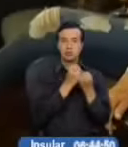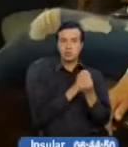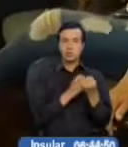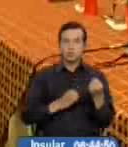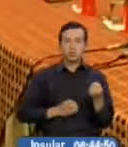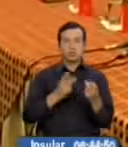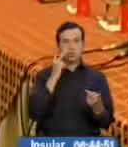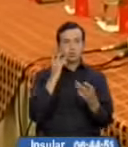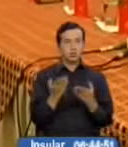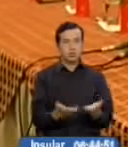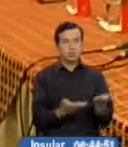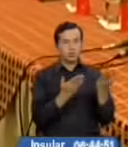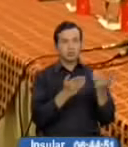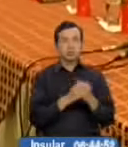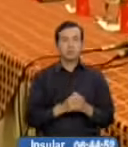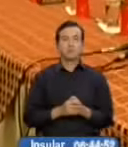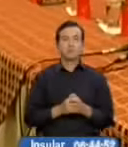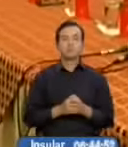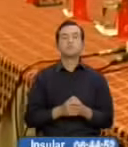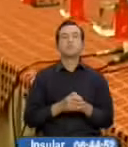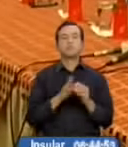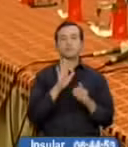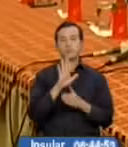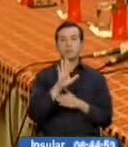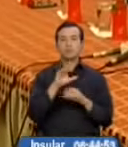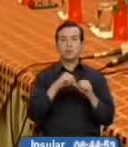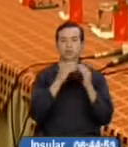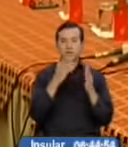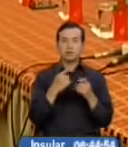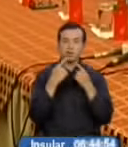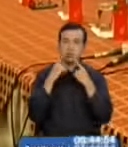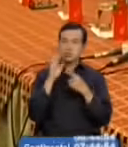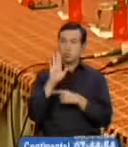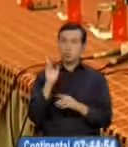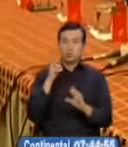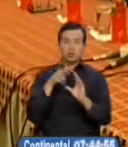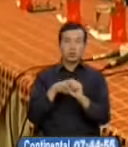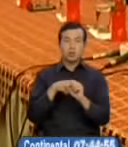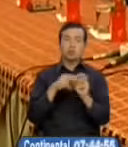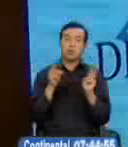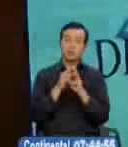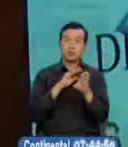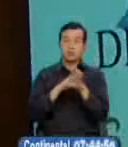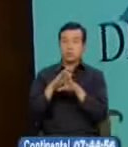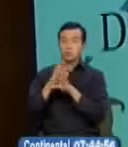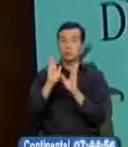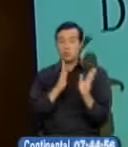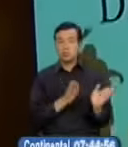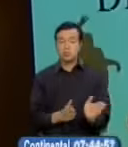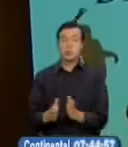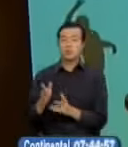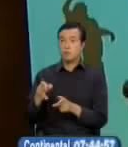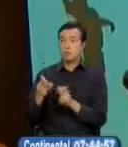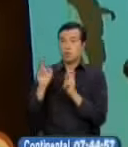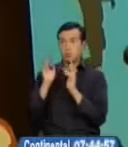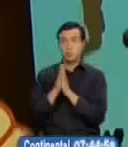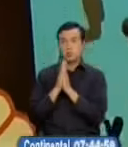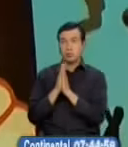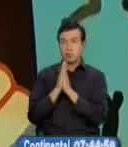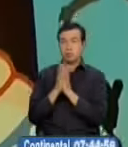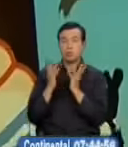y la tiene en Madera de Guerreros. De acuerdo a la legisladora, su presencia a este tipo de invitaciones están dentro de una licencia solicitada